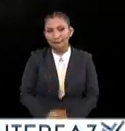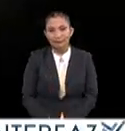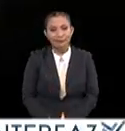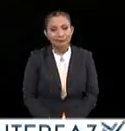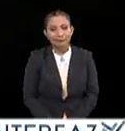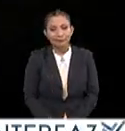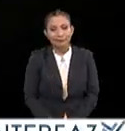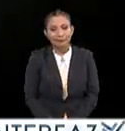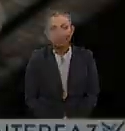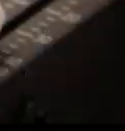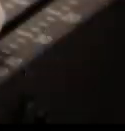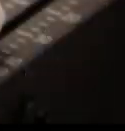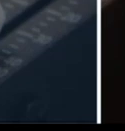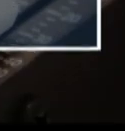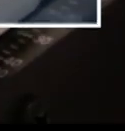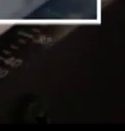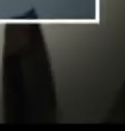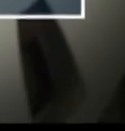distinción.